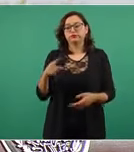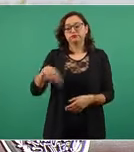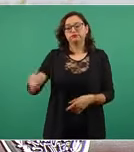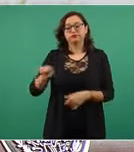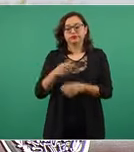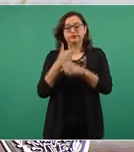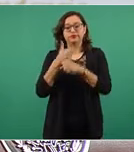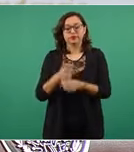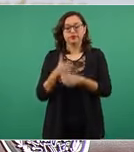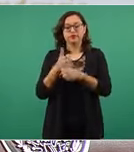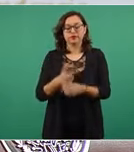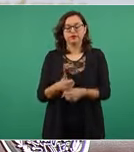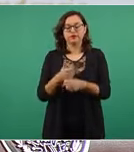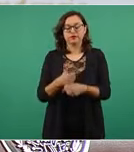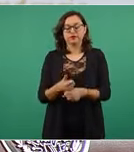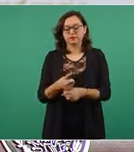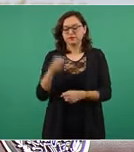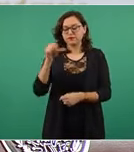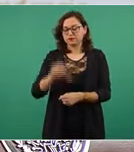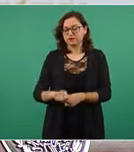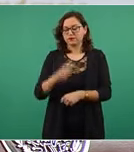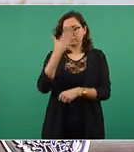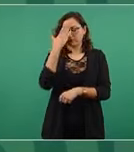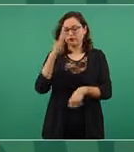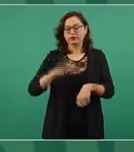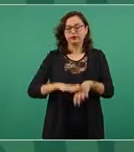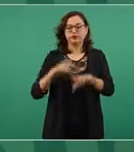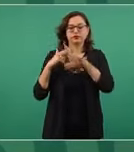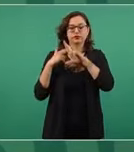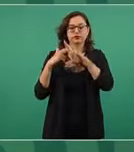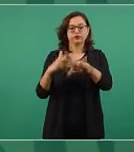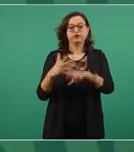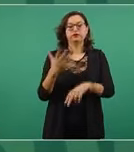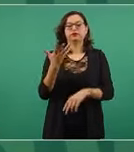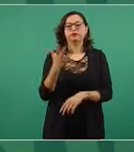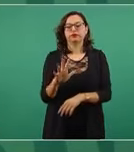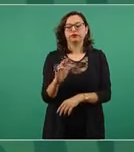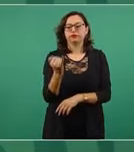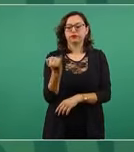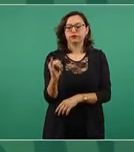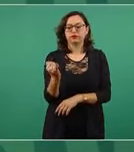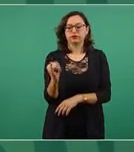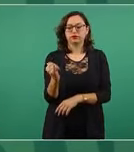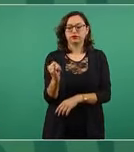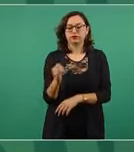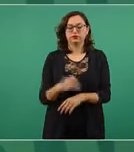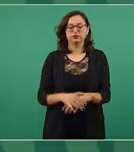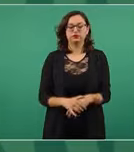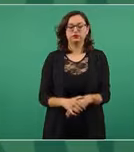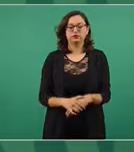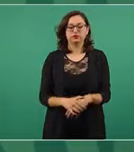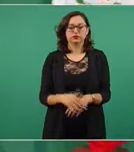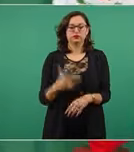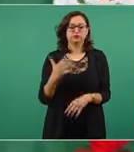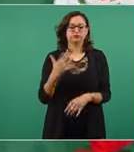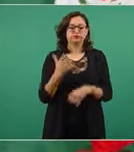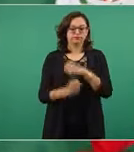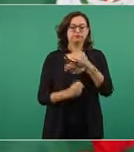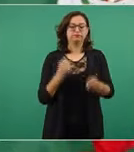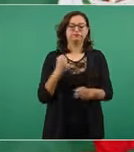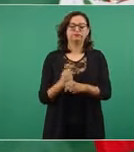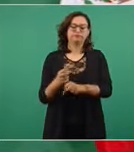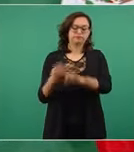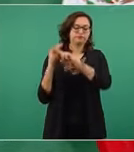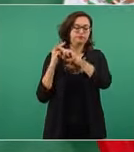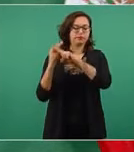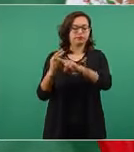en este día, 10 de junio, a 50 años del